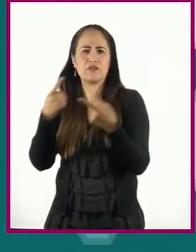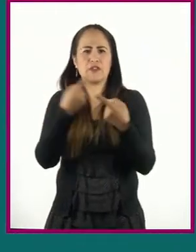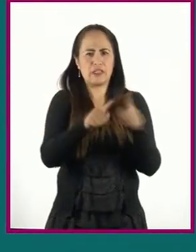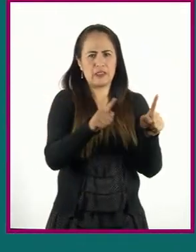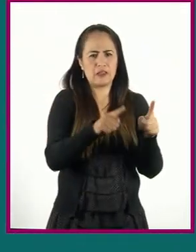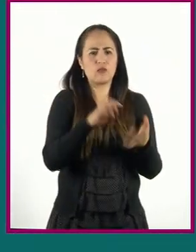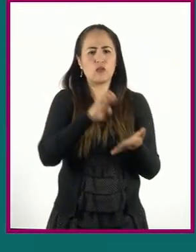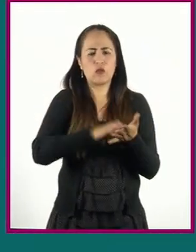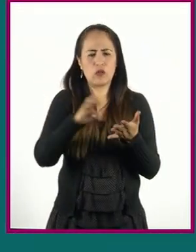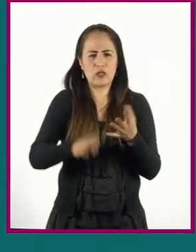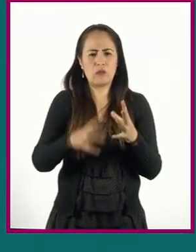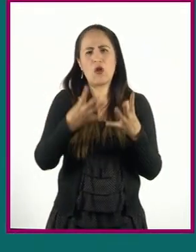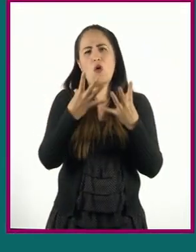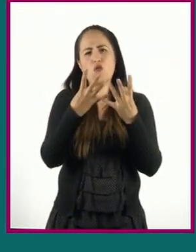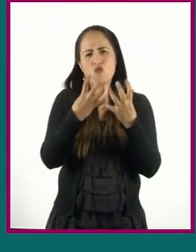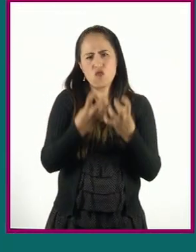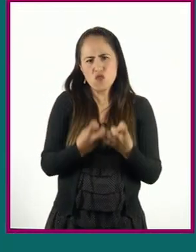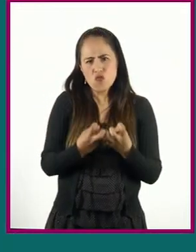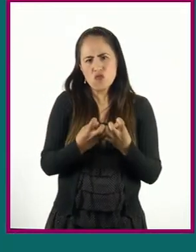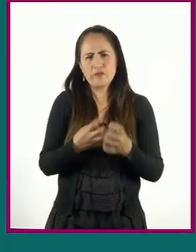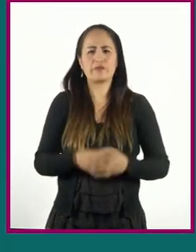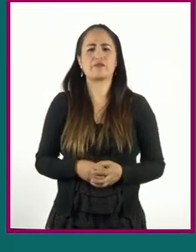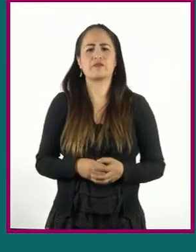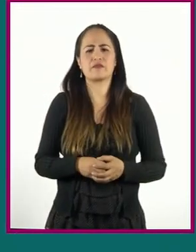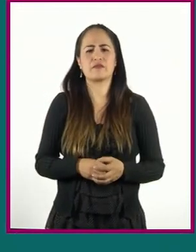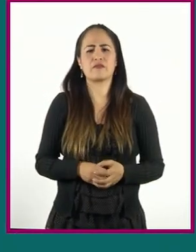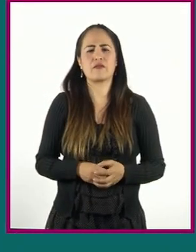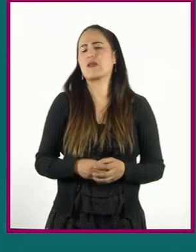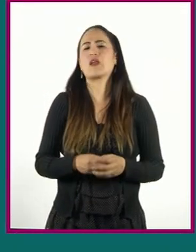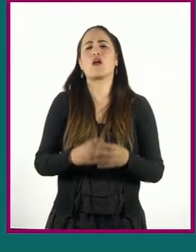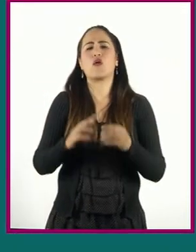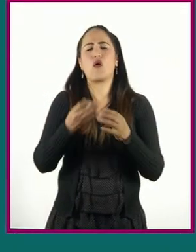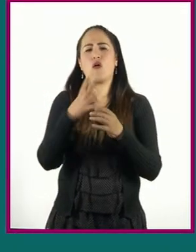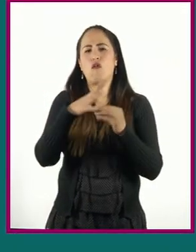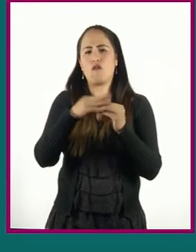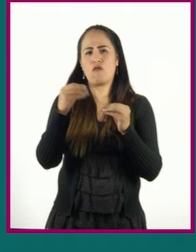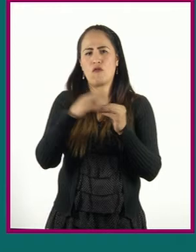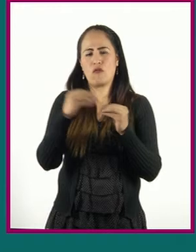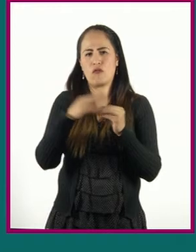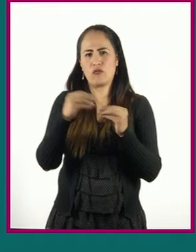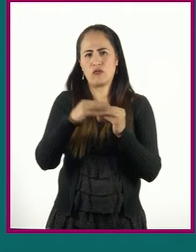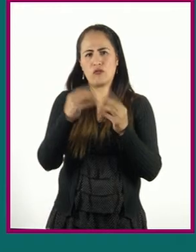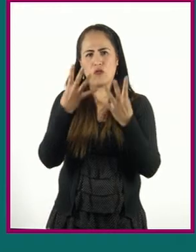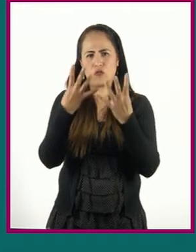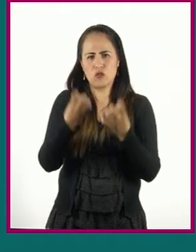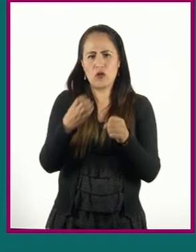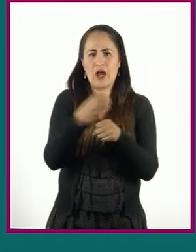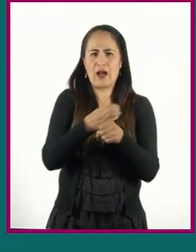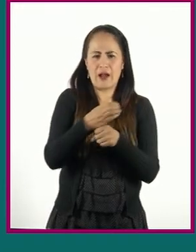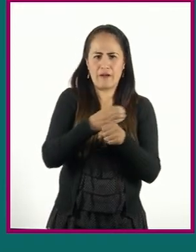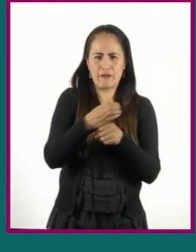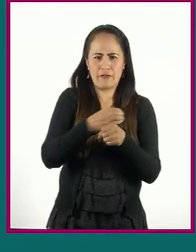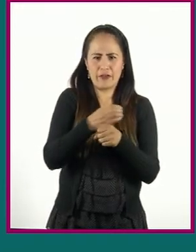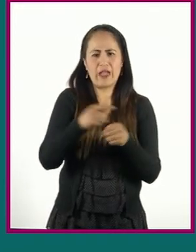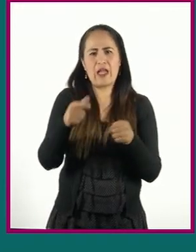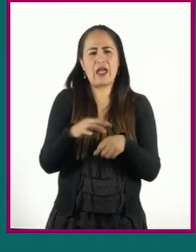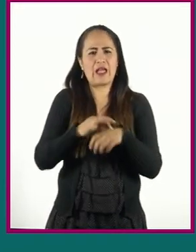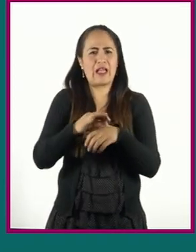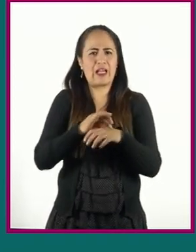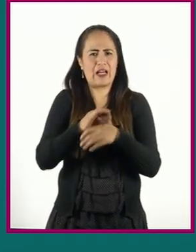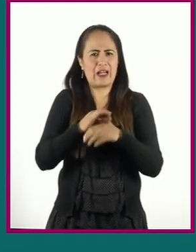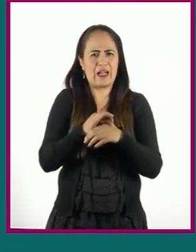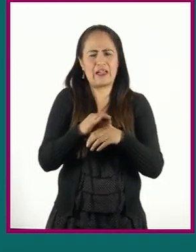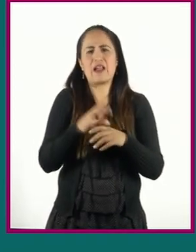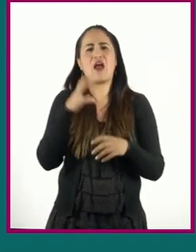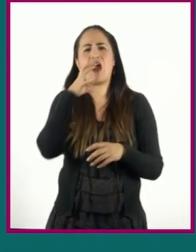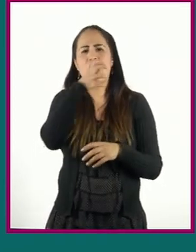encontramos deshidratar verduras, tostar frutos secos y café, descongelar carnes y preparar algunos